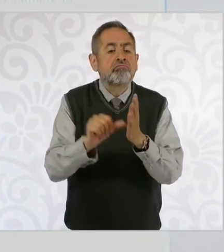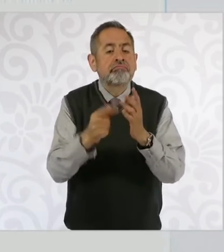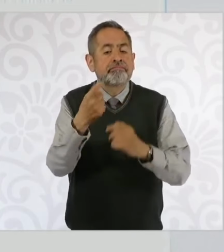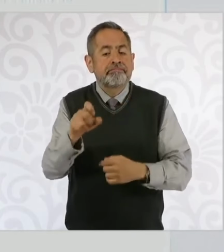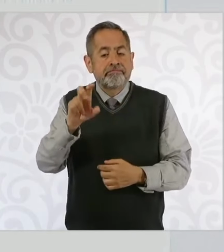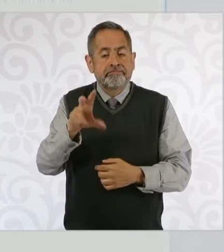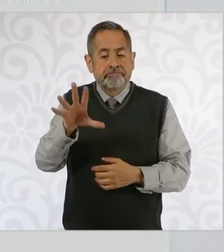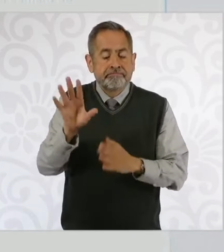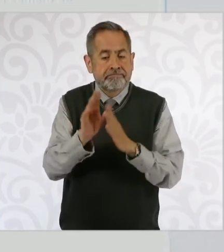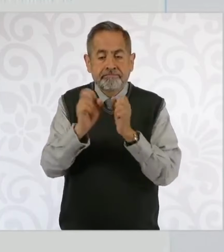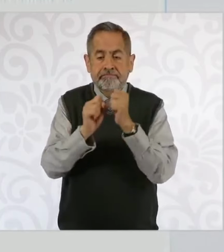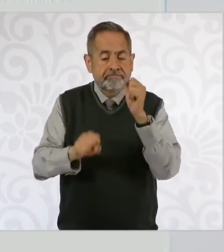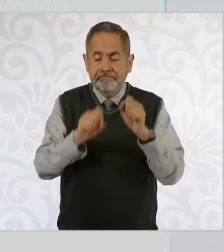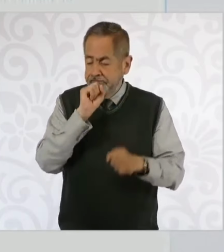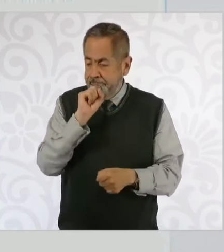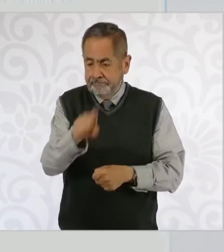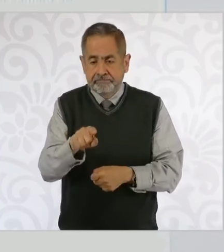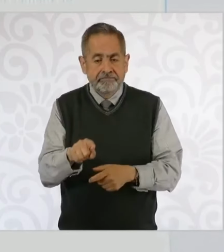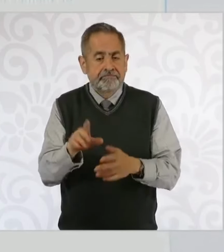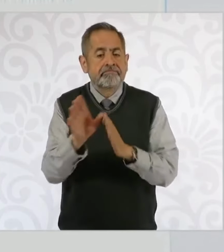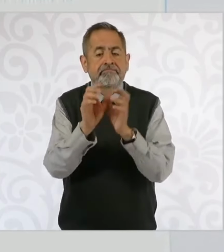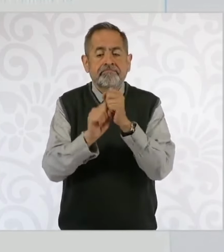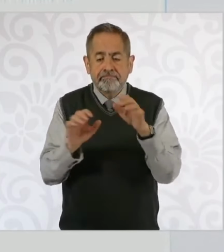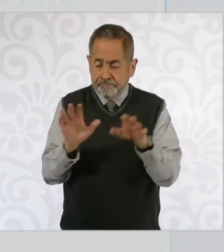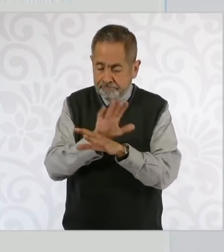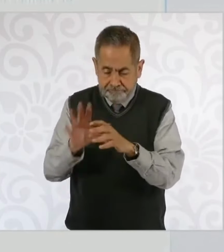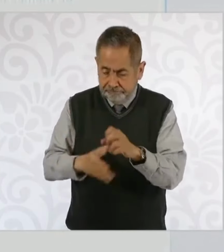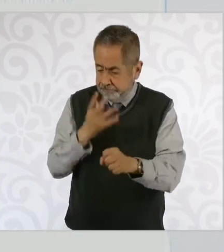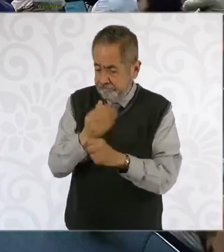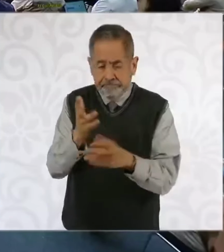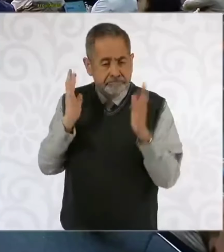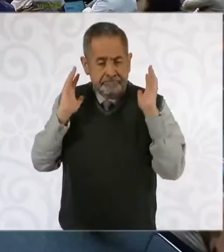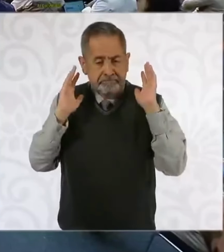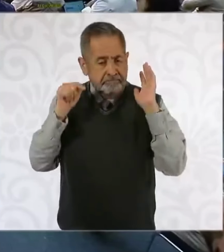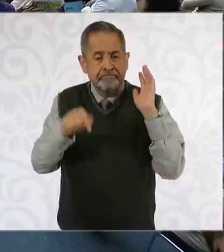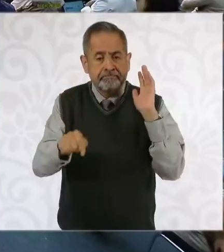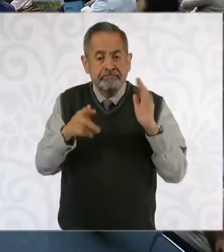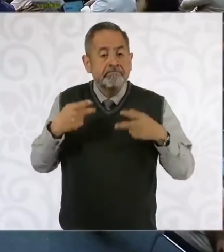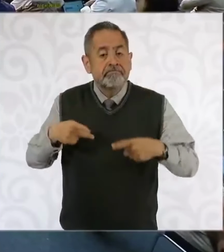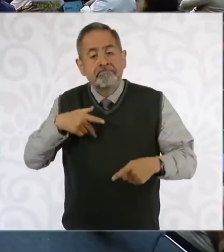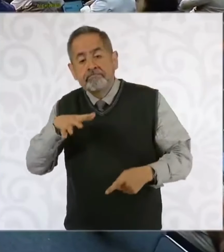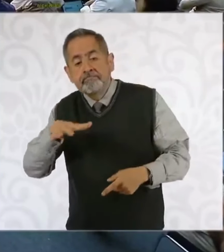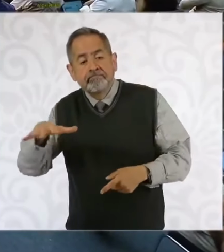de la Constitución, se modificó la Constitución. Y el pueblo de México